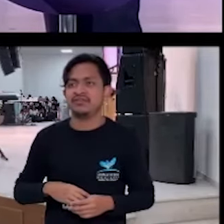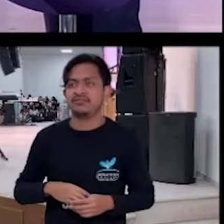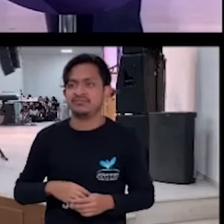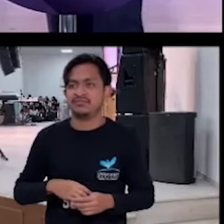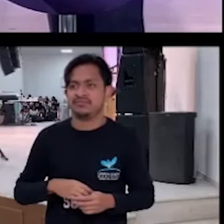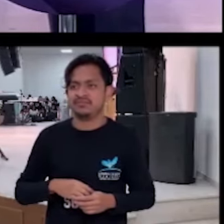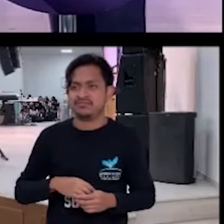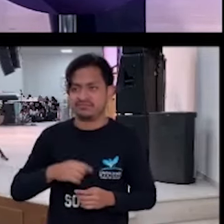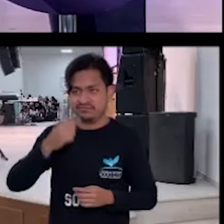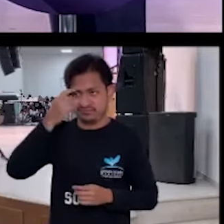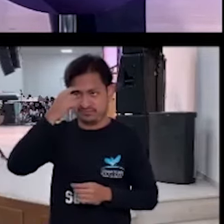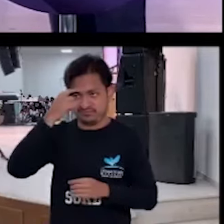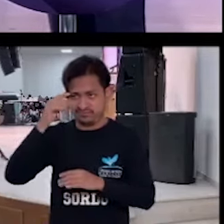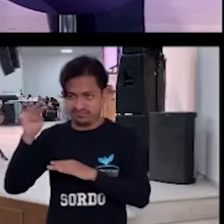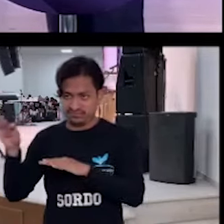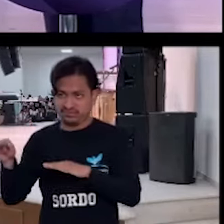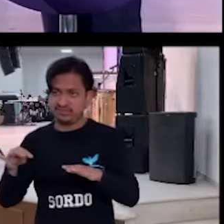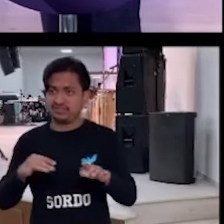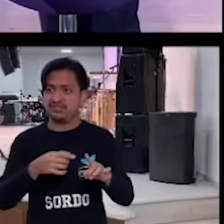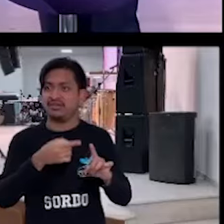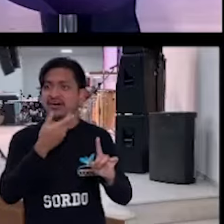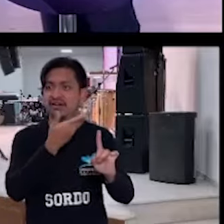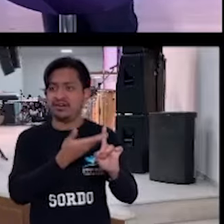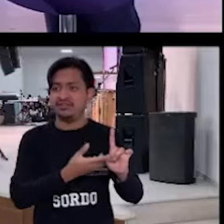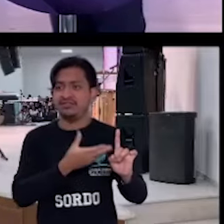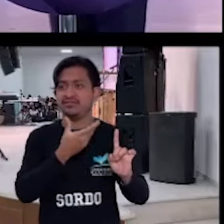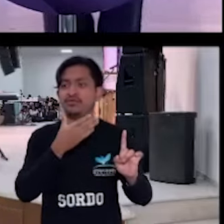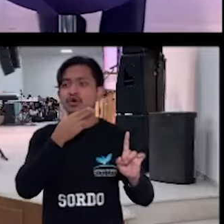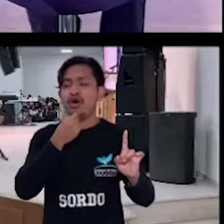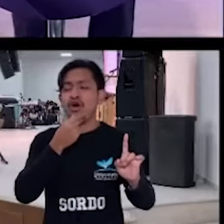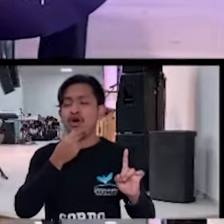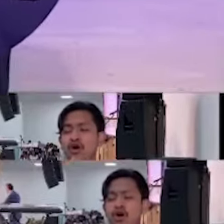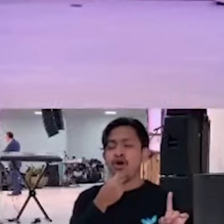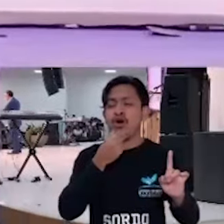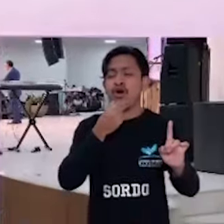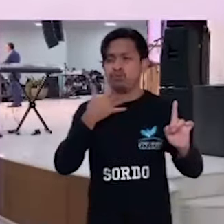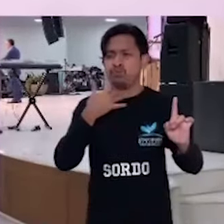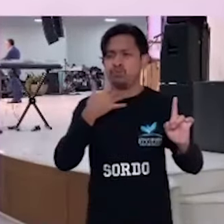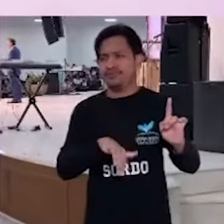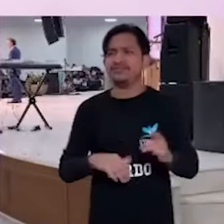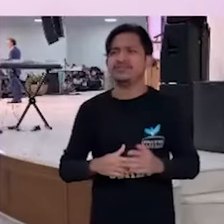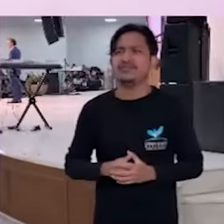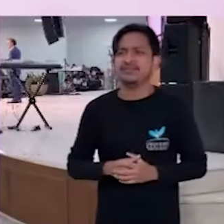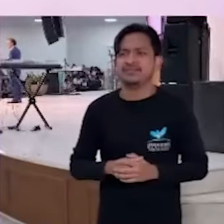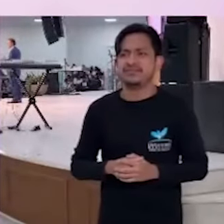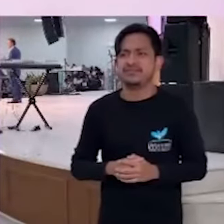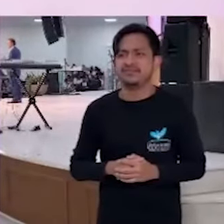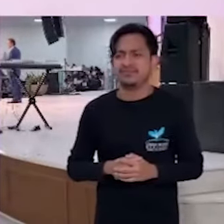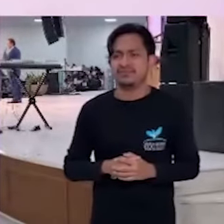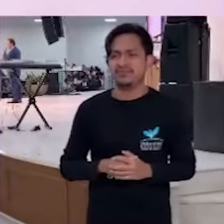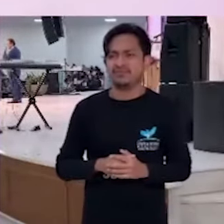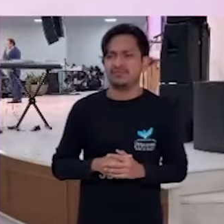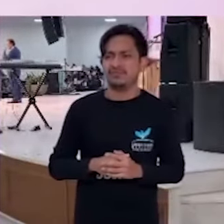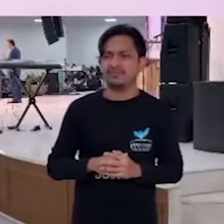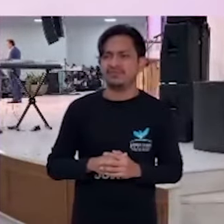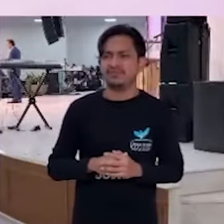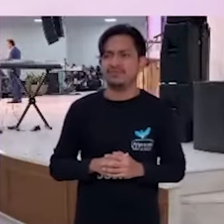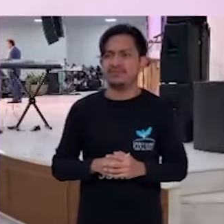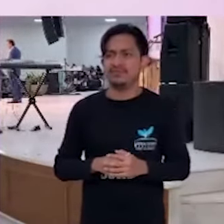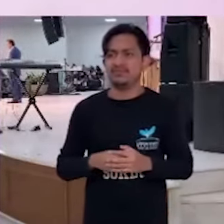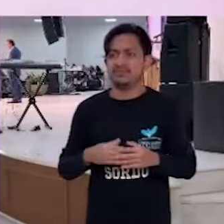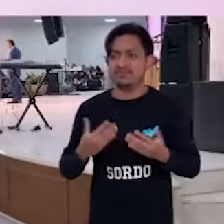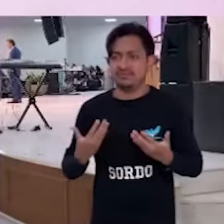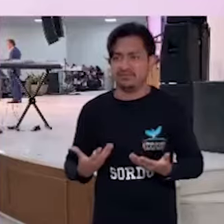trampa del diablo. Muy bien, vamos a hablar entonces del pecado sexual,